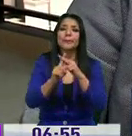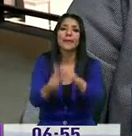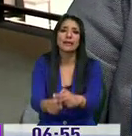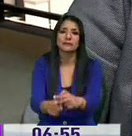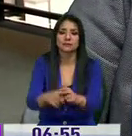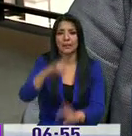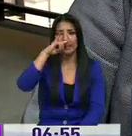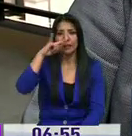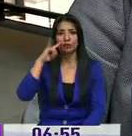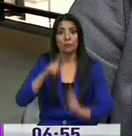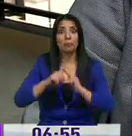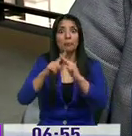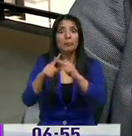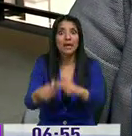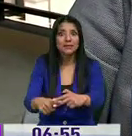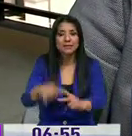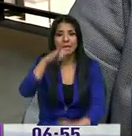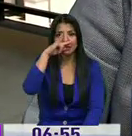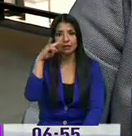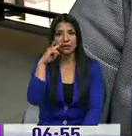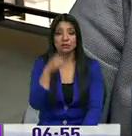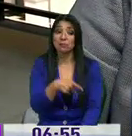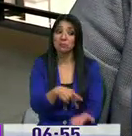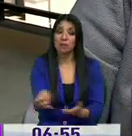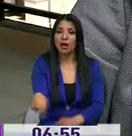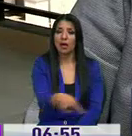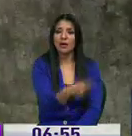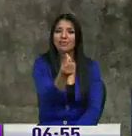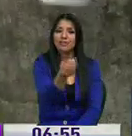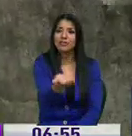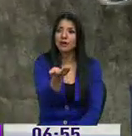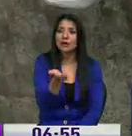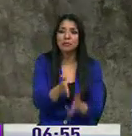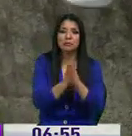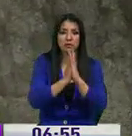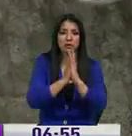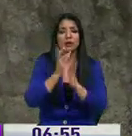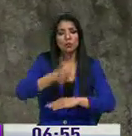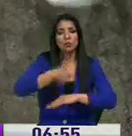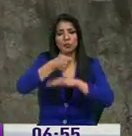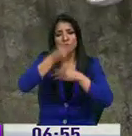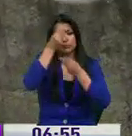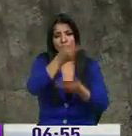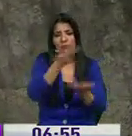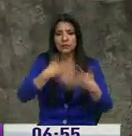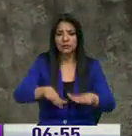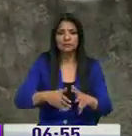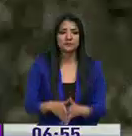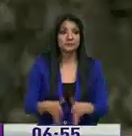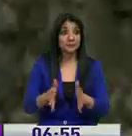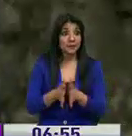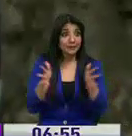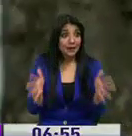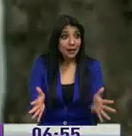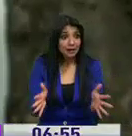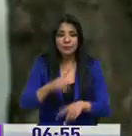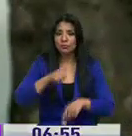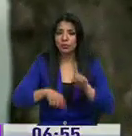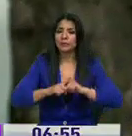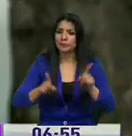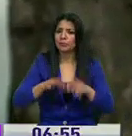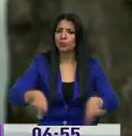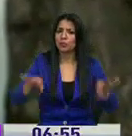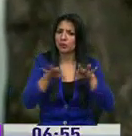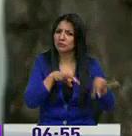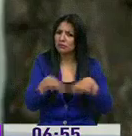llegaron algunas informaciones y las pasamos a las autoridades correspondientes considera que no se debe generalizar pero que es necesario articular acciones